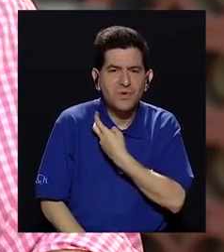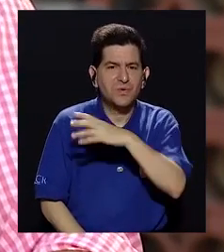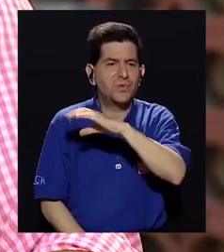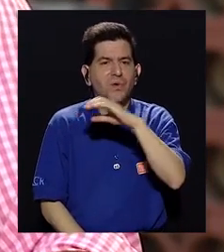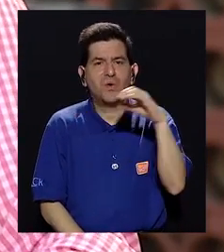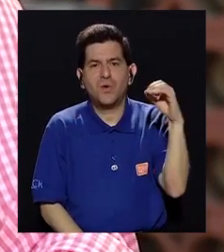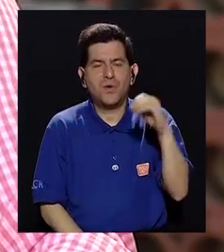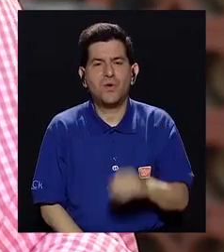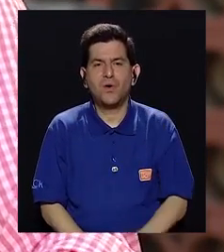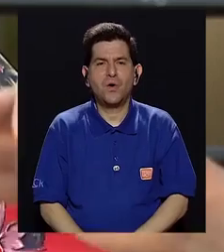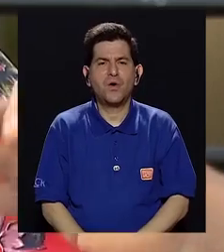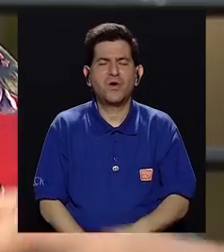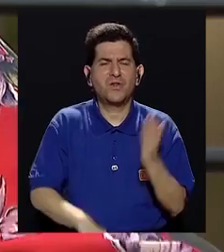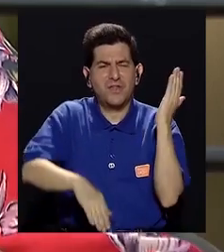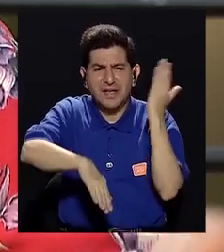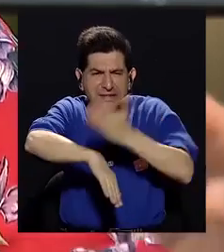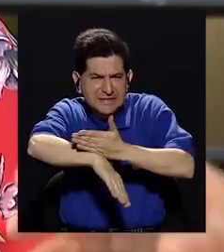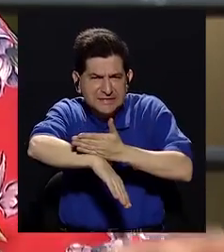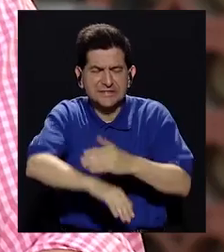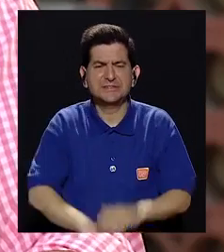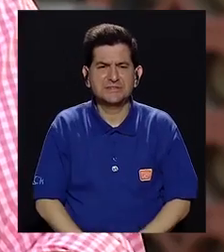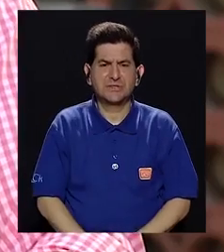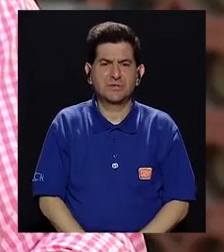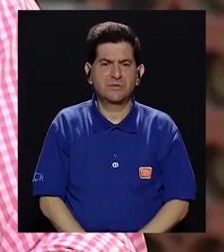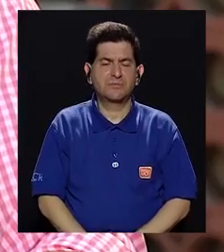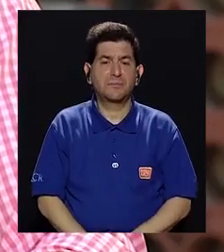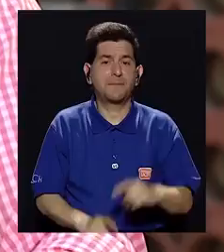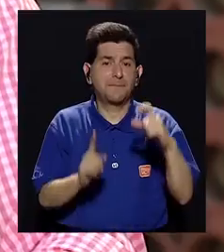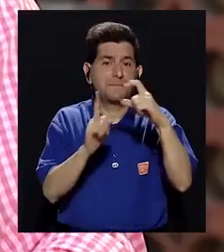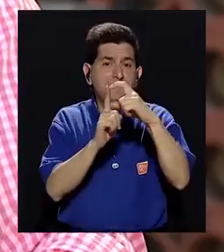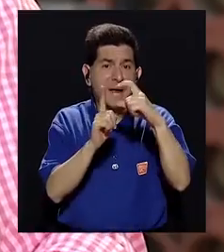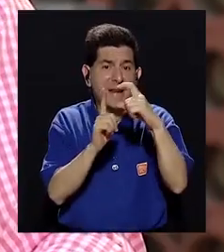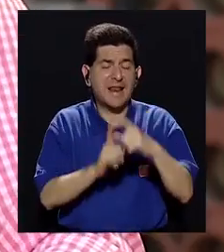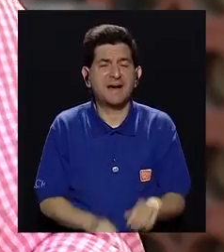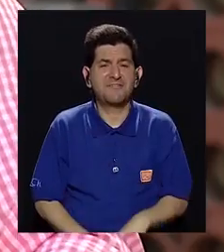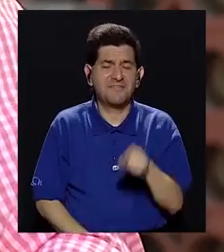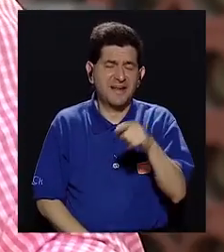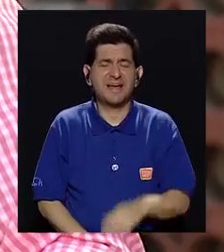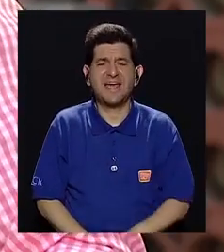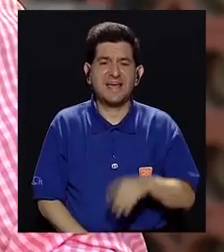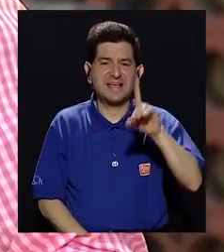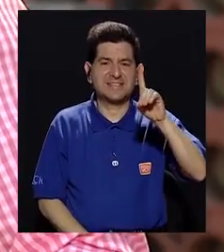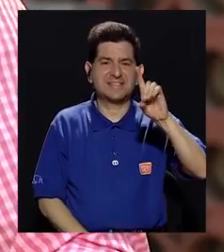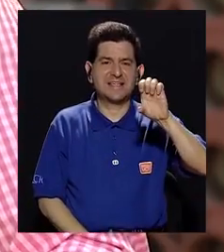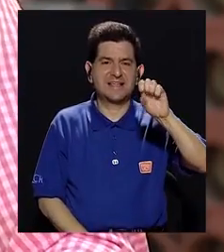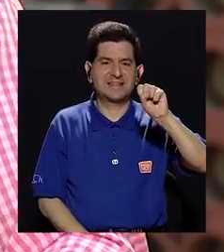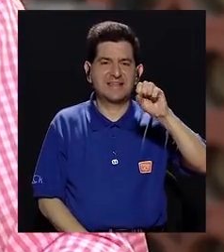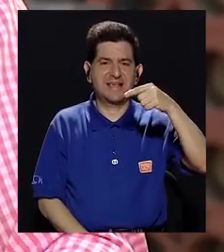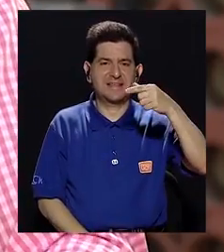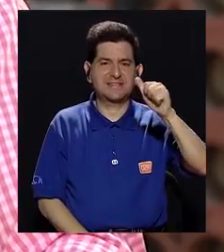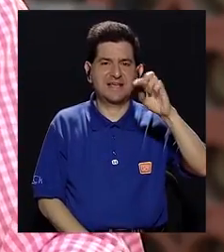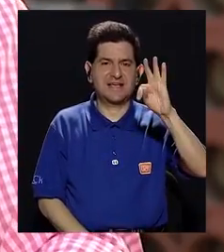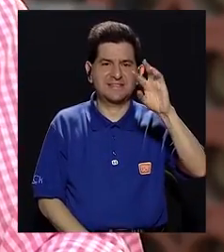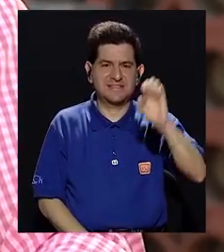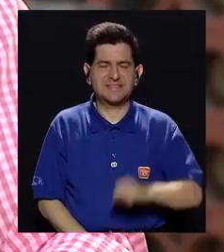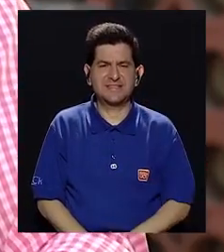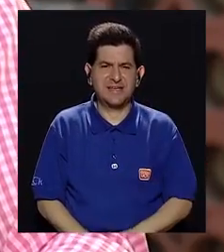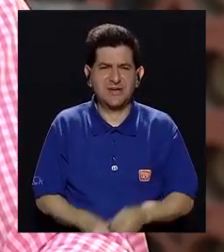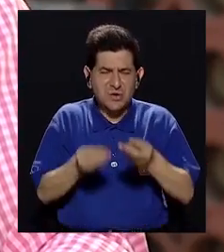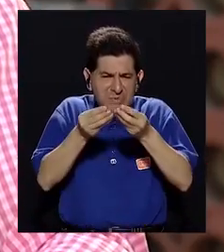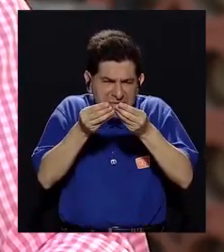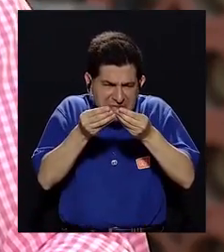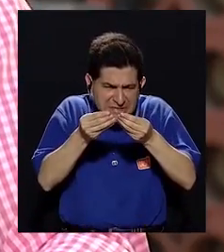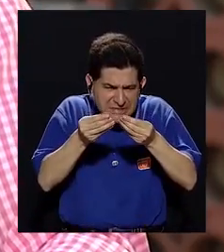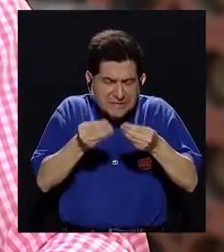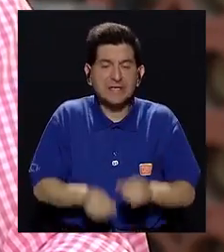cuando hablamos de articulaciones y de lesiones, y es la palabra desgaste. Uh-huh. Específicamente vamos a